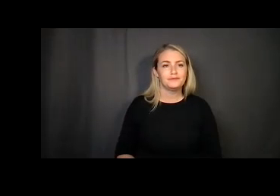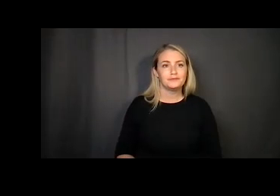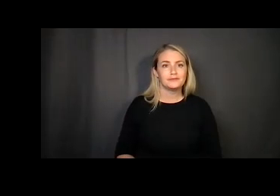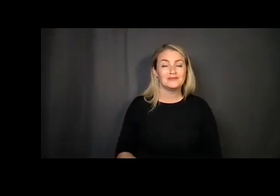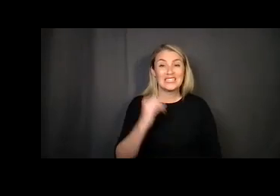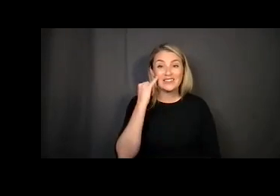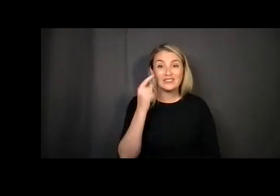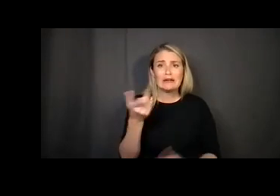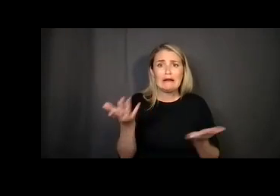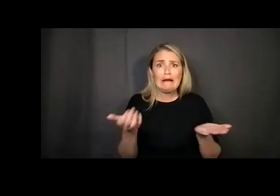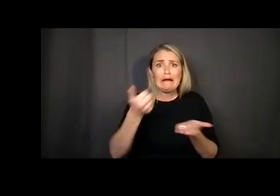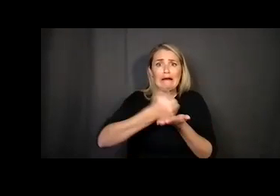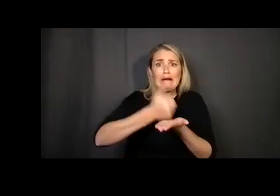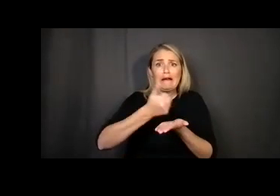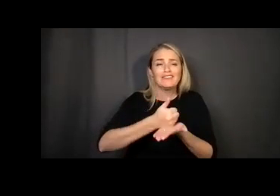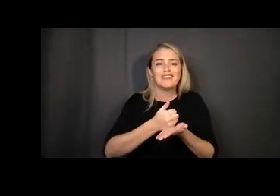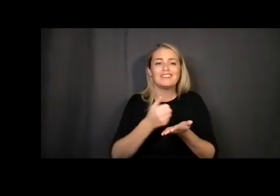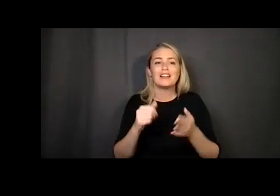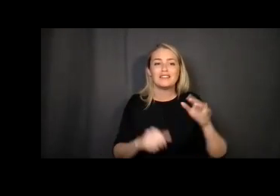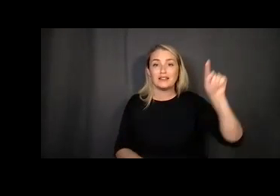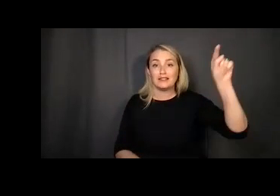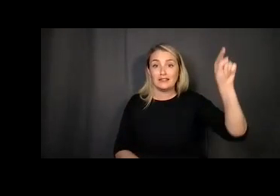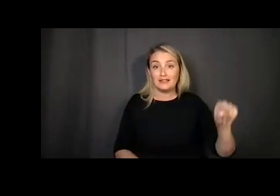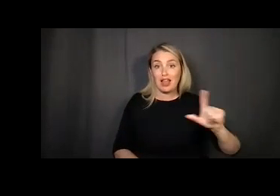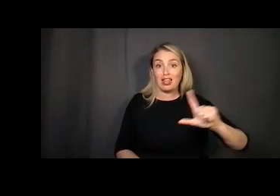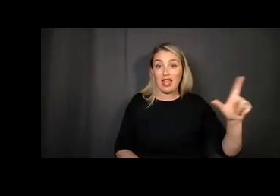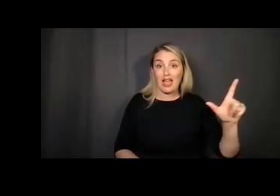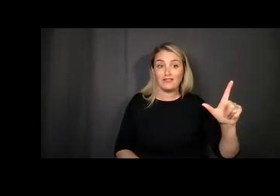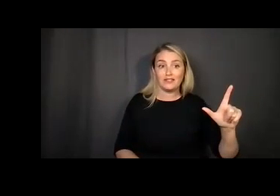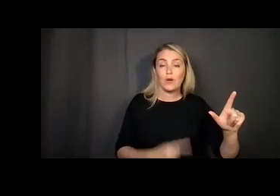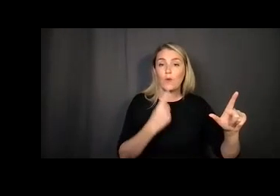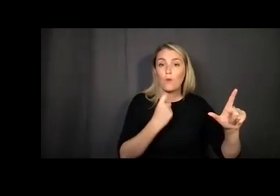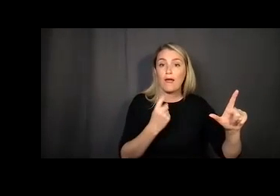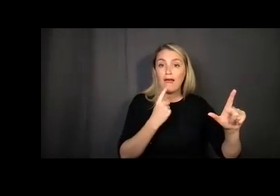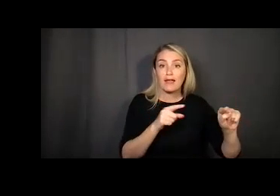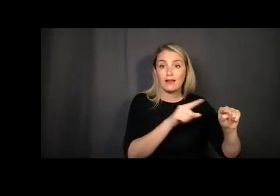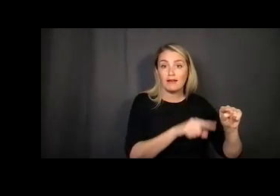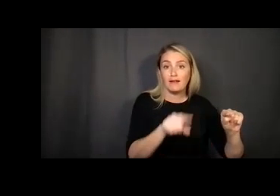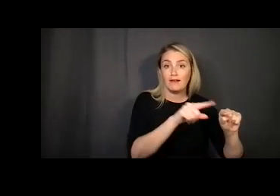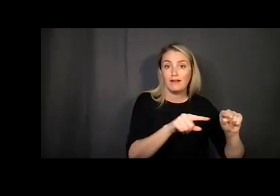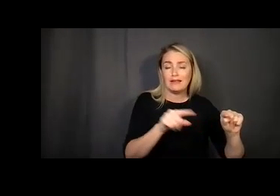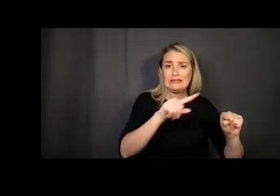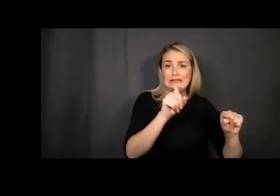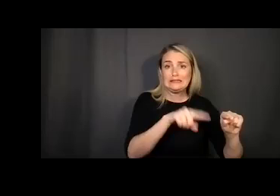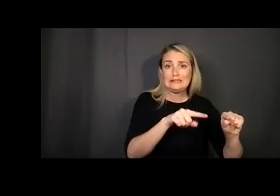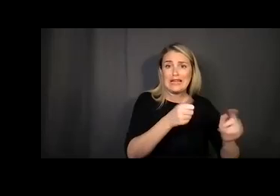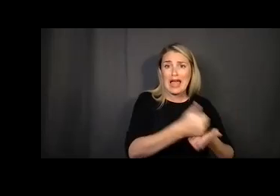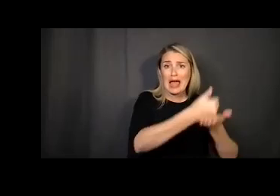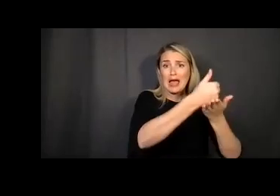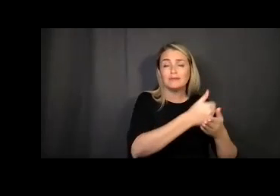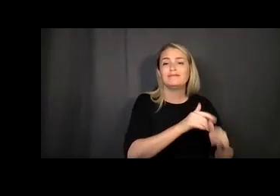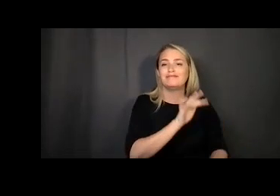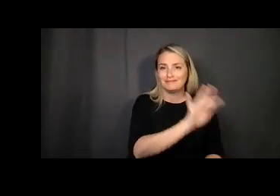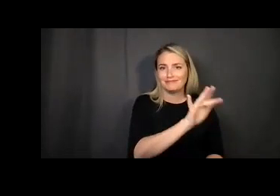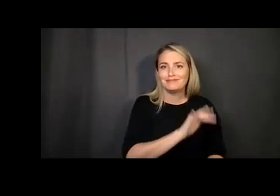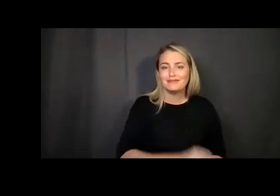always go to the help Si necesitan más ayuda, también pueden hacer clic en el botón de ayuda o help en